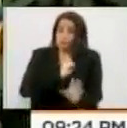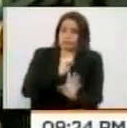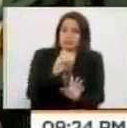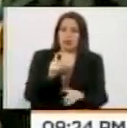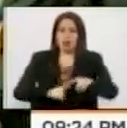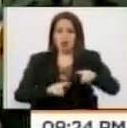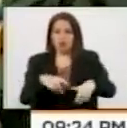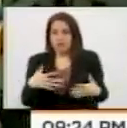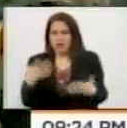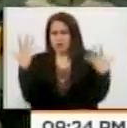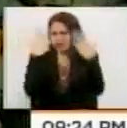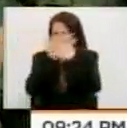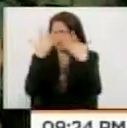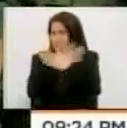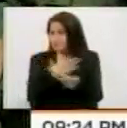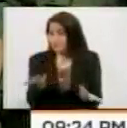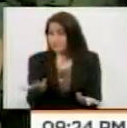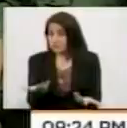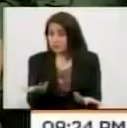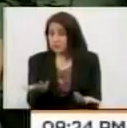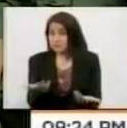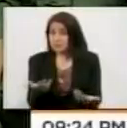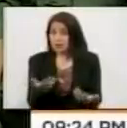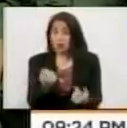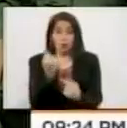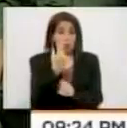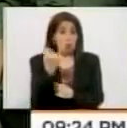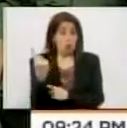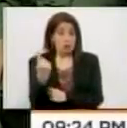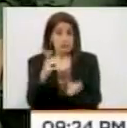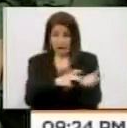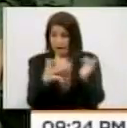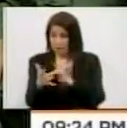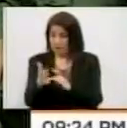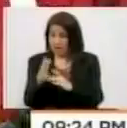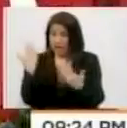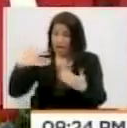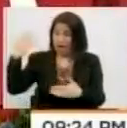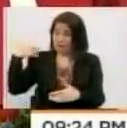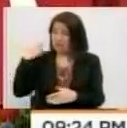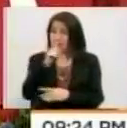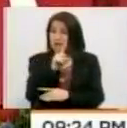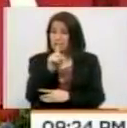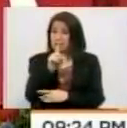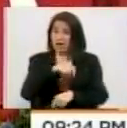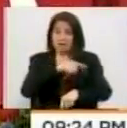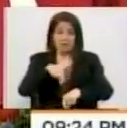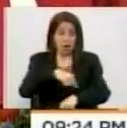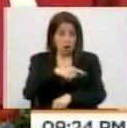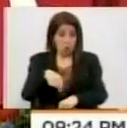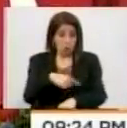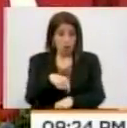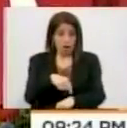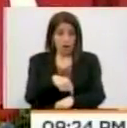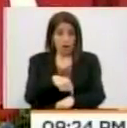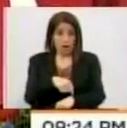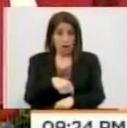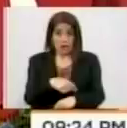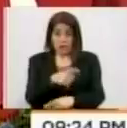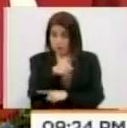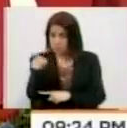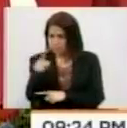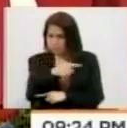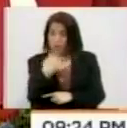por confusión. Un 11 de abril, hace 16 años a esta hora, muchachos, aquí está Mervin Maldonado, que